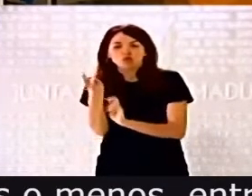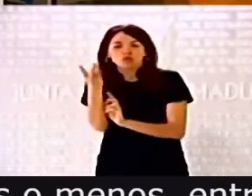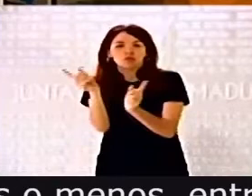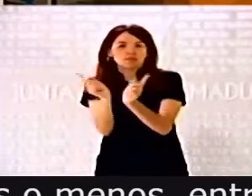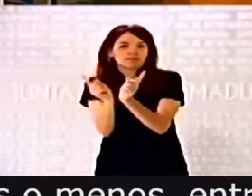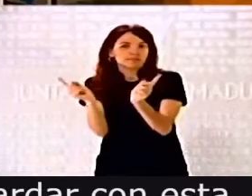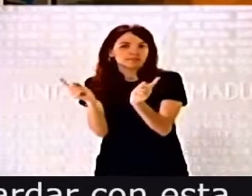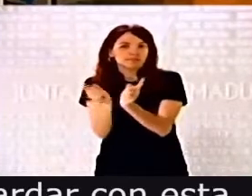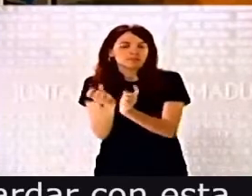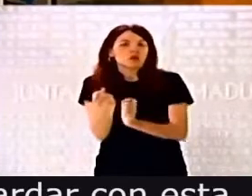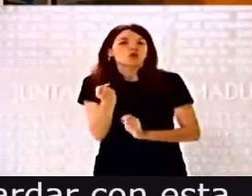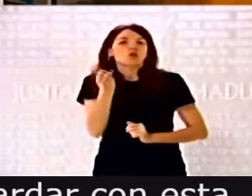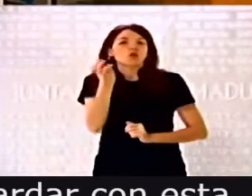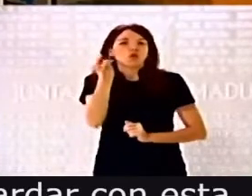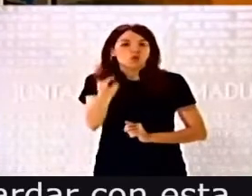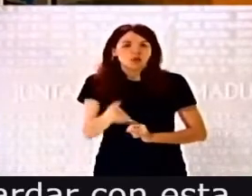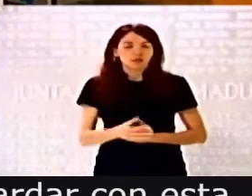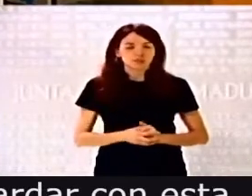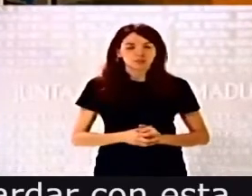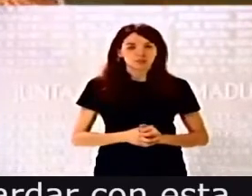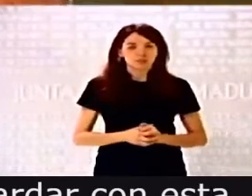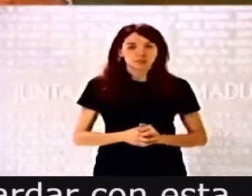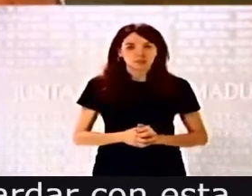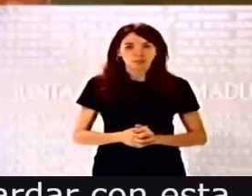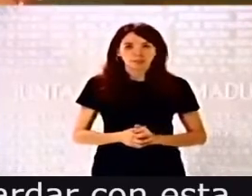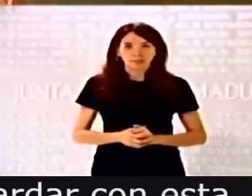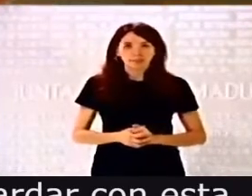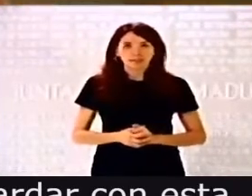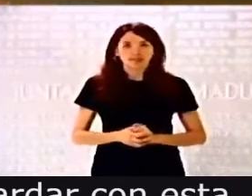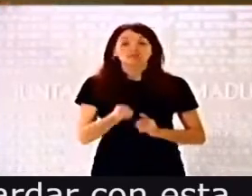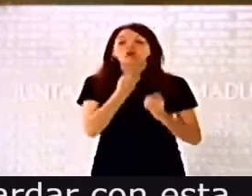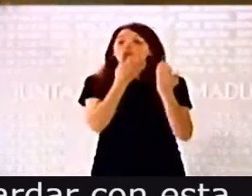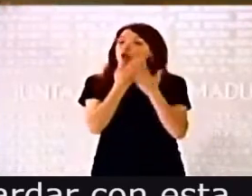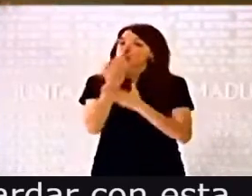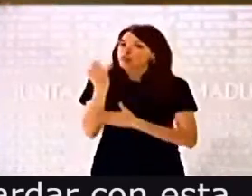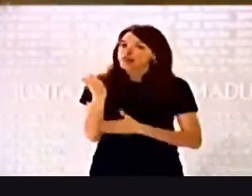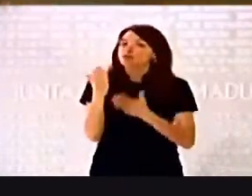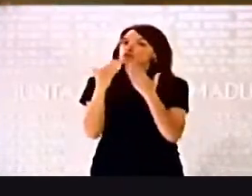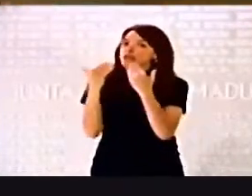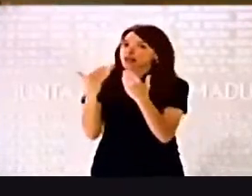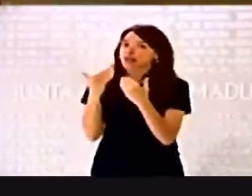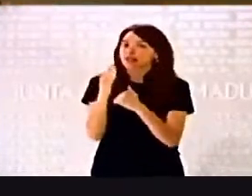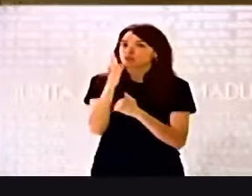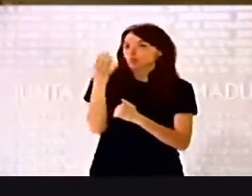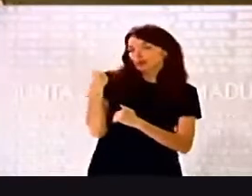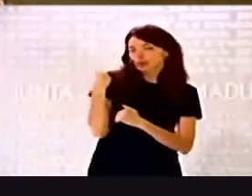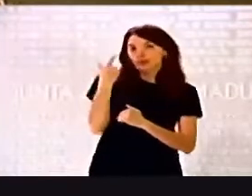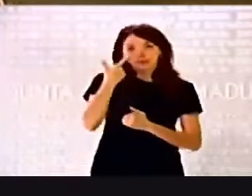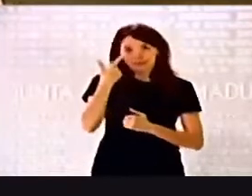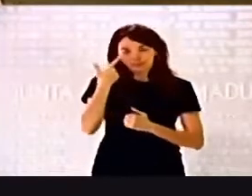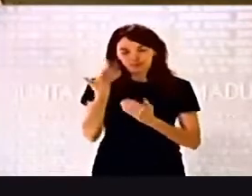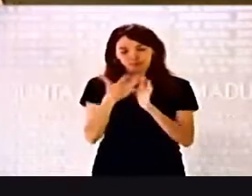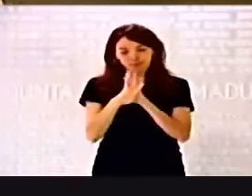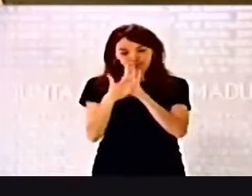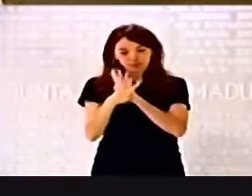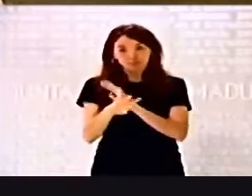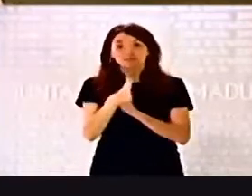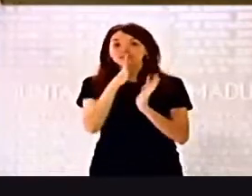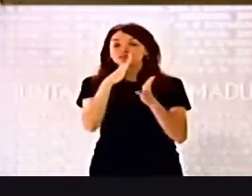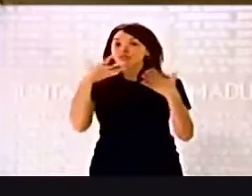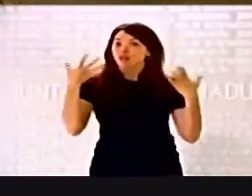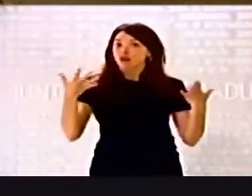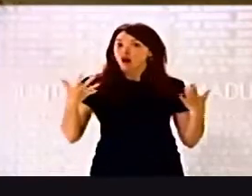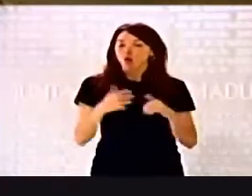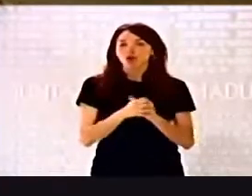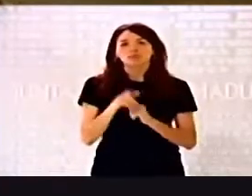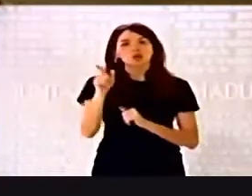ocurre finalmente con este decreto? Buenos días, Fabián. Muchas gracias por la pregunta. Mira, actualmente tú